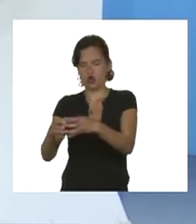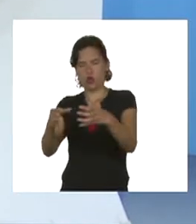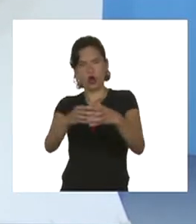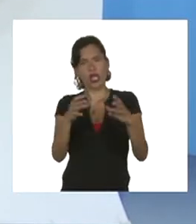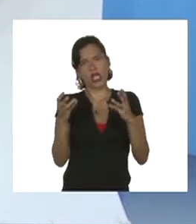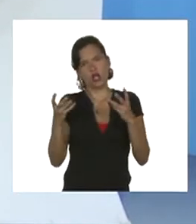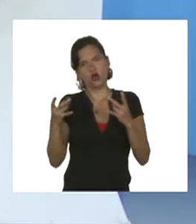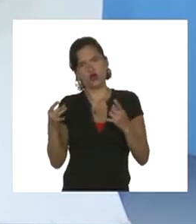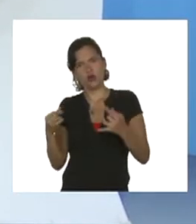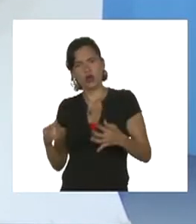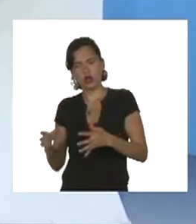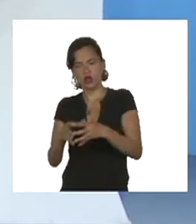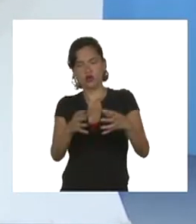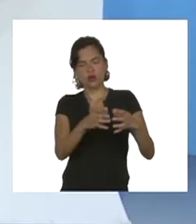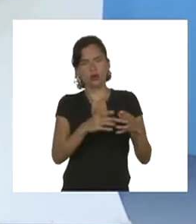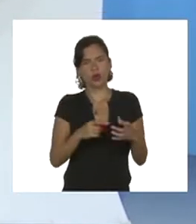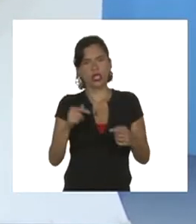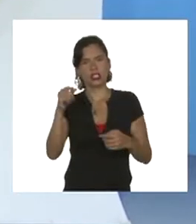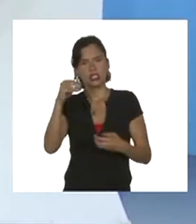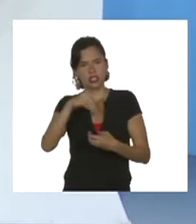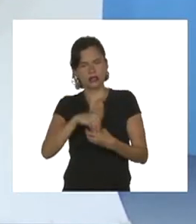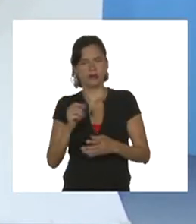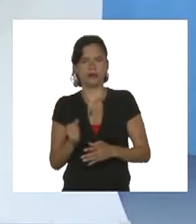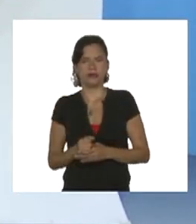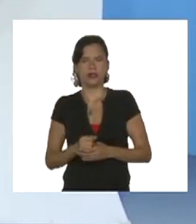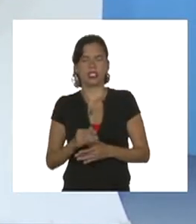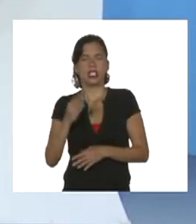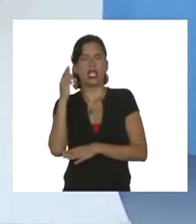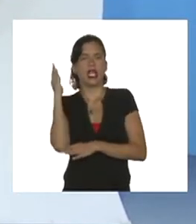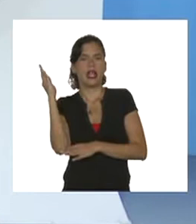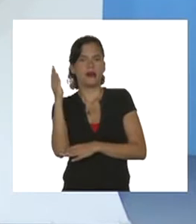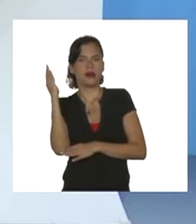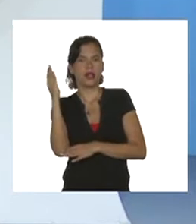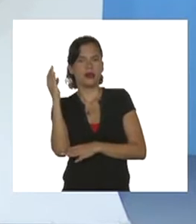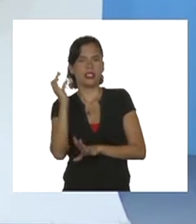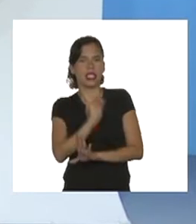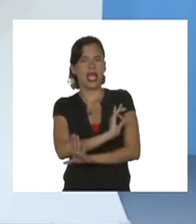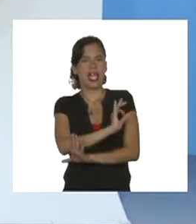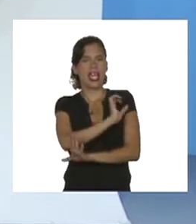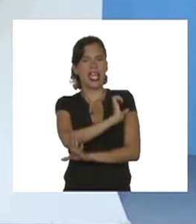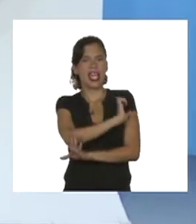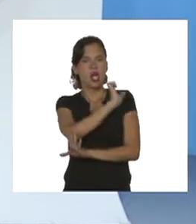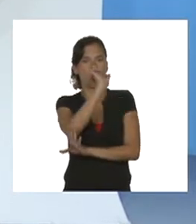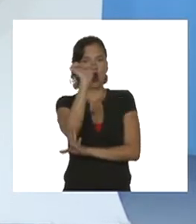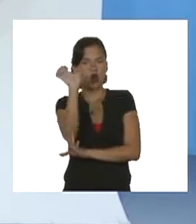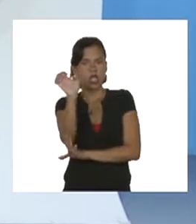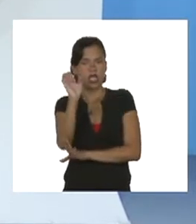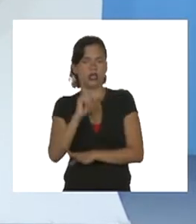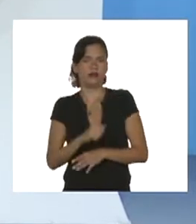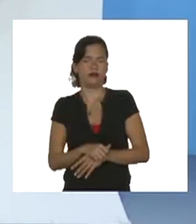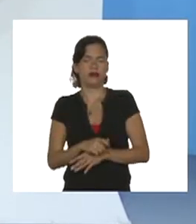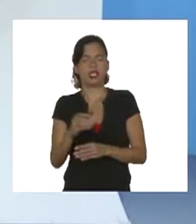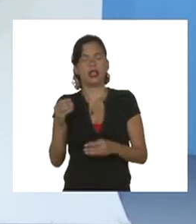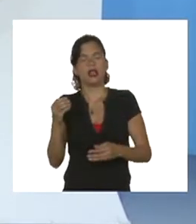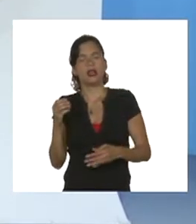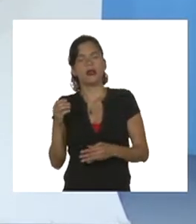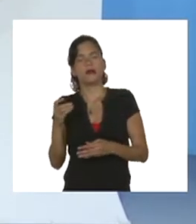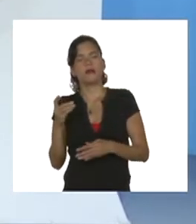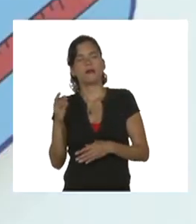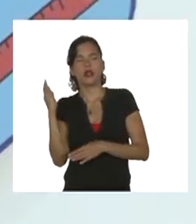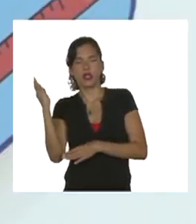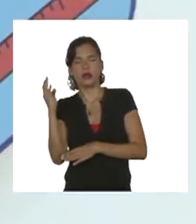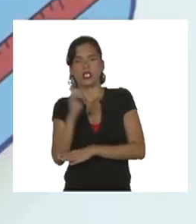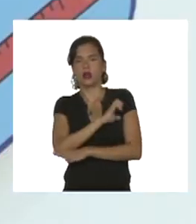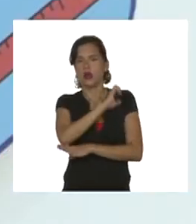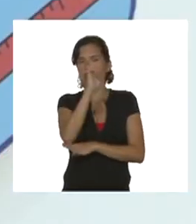conservan dentro de un ambiente. Y para finalizar, Heire, lo que es la biodiversidad ecológica. Tenemos la biodiversidad ecológica, que abarca